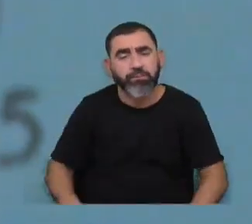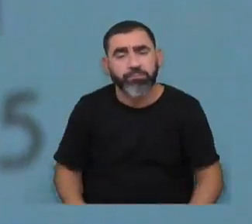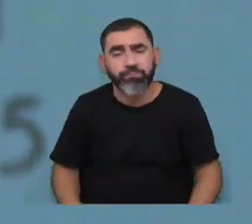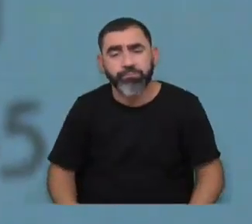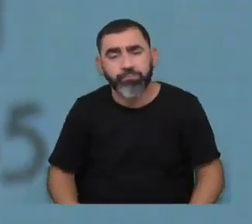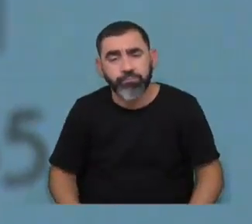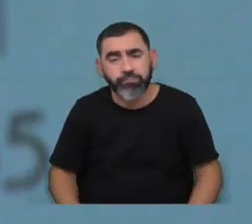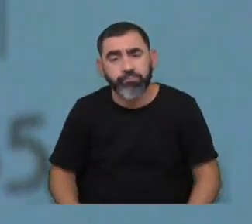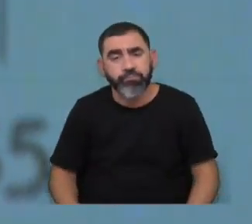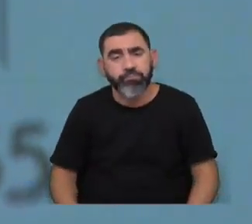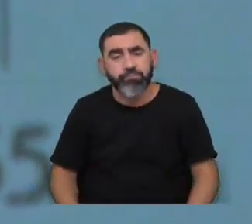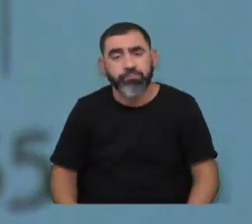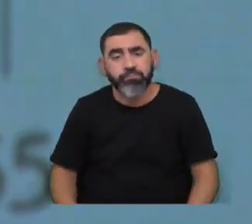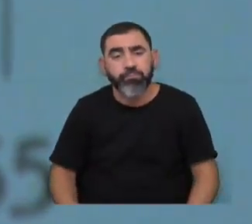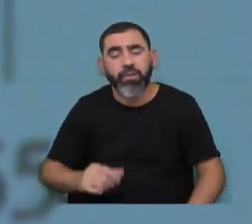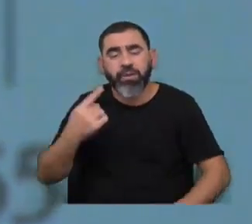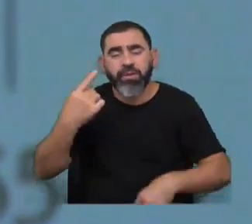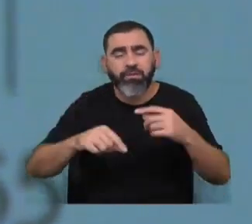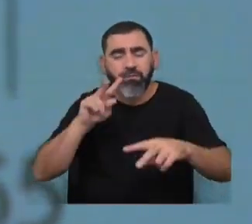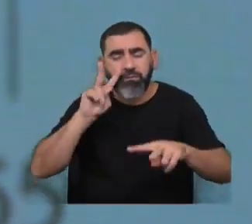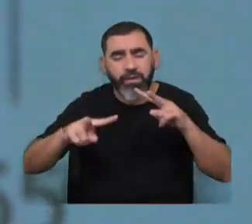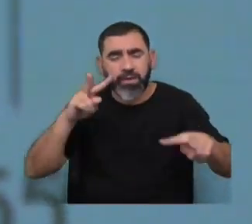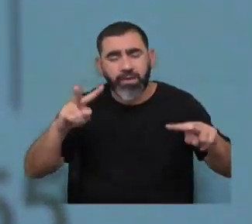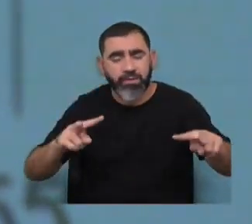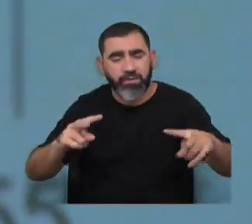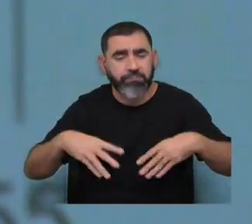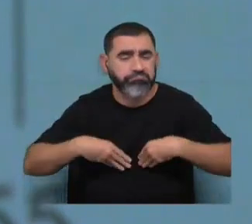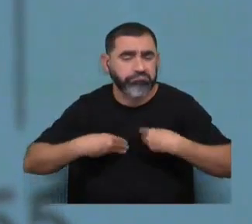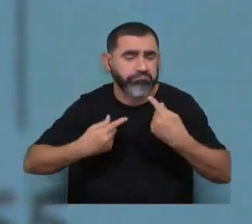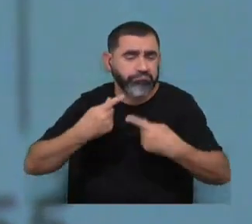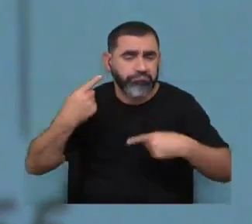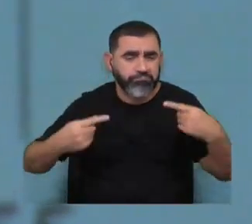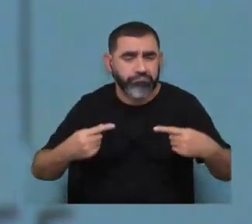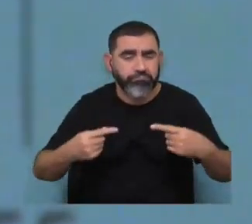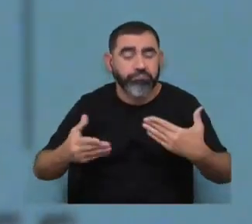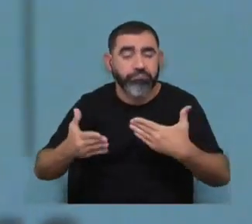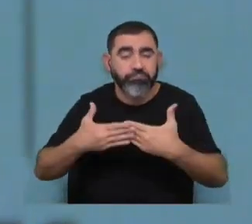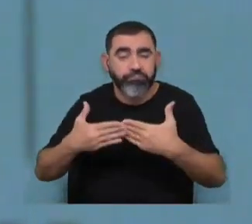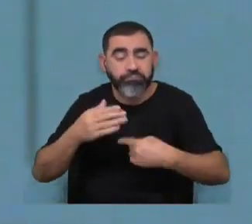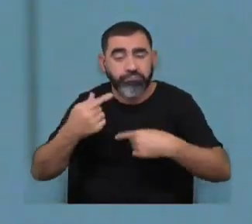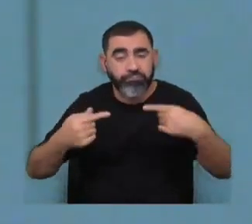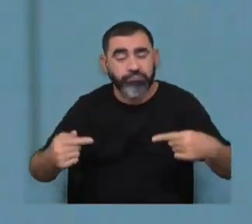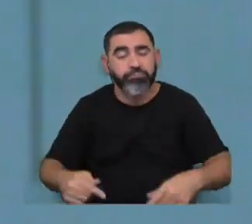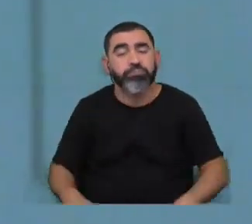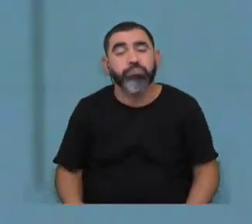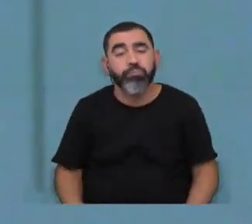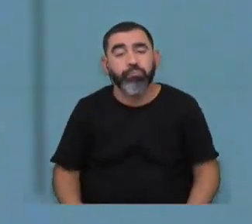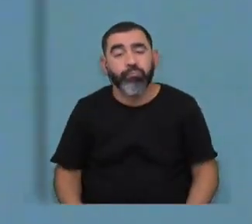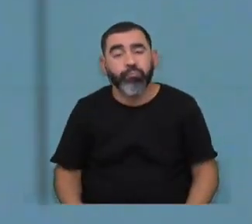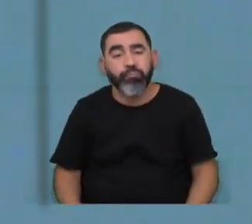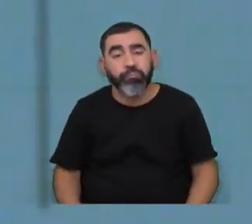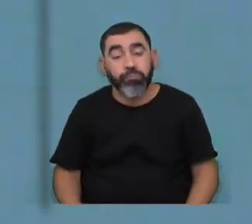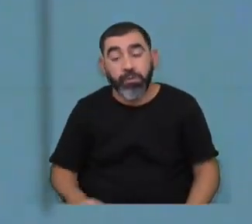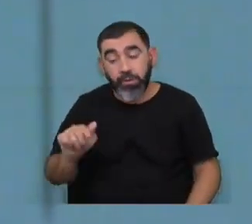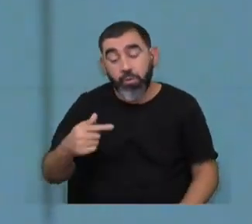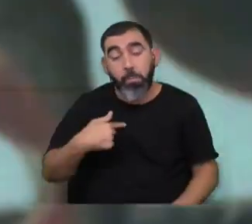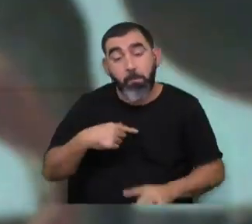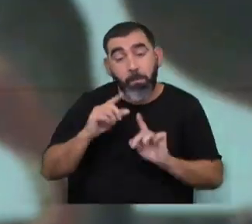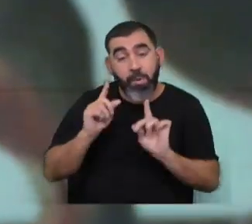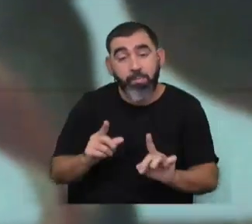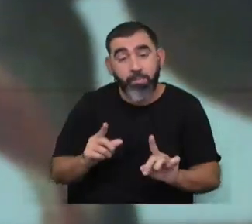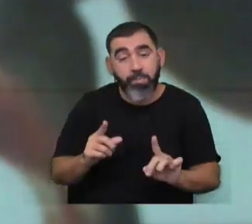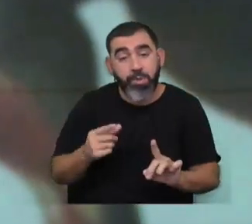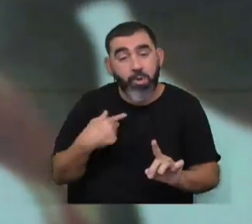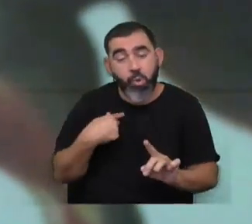Bueno, sí, hay que tener múltiples miradas, múltiples acercamientos a cosas. Sí. Esto para mí también no es